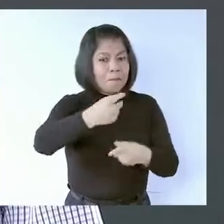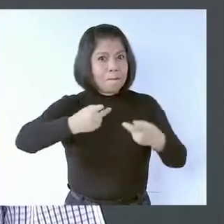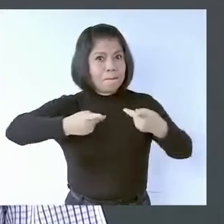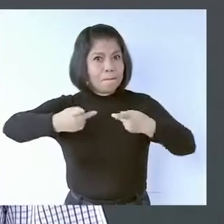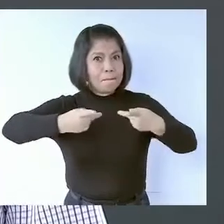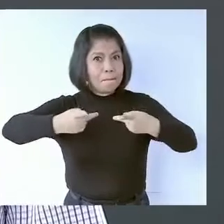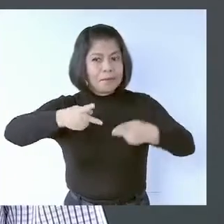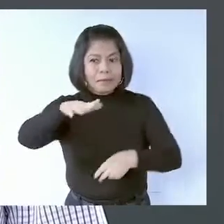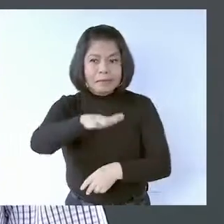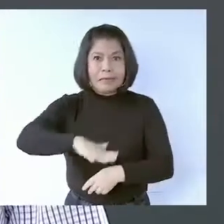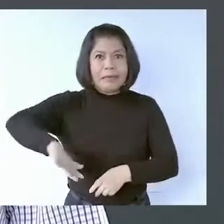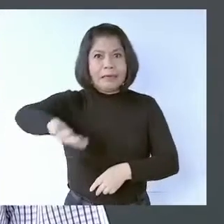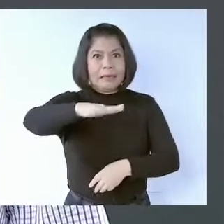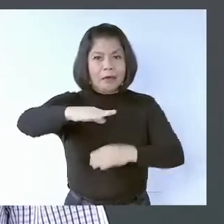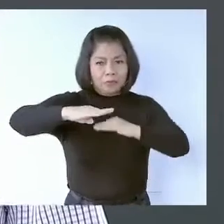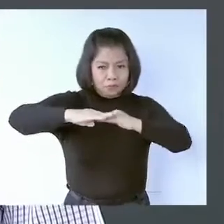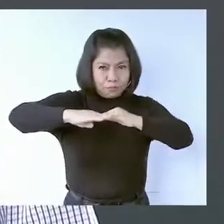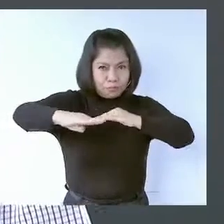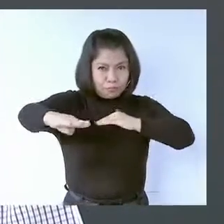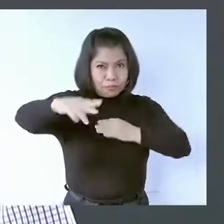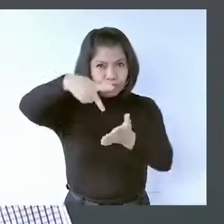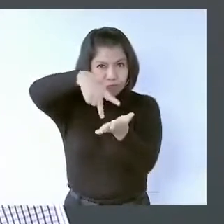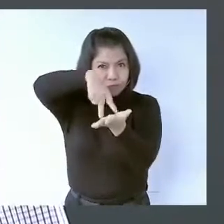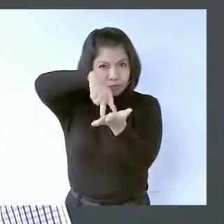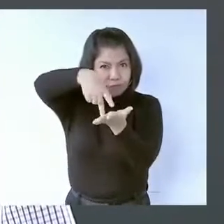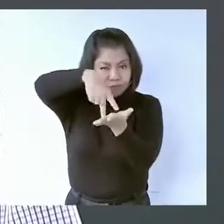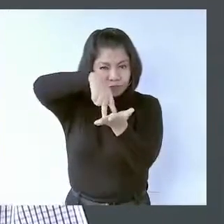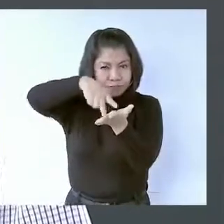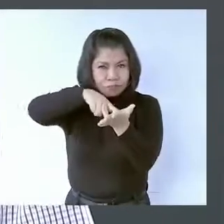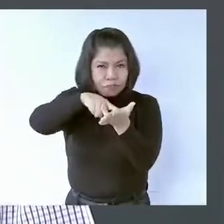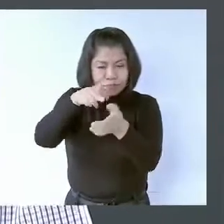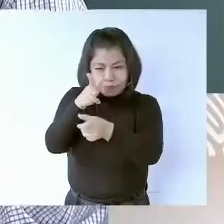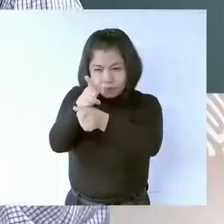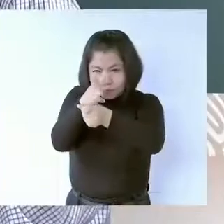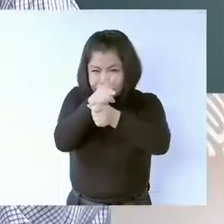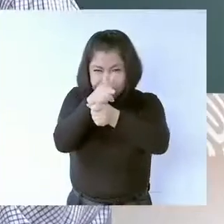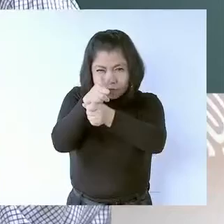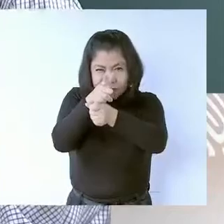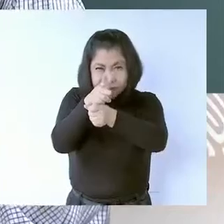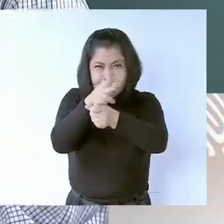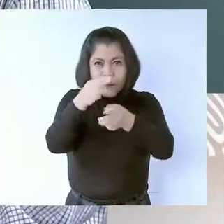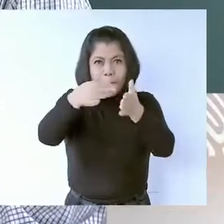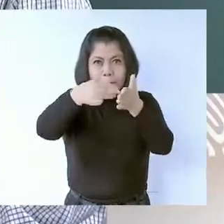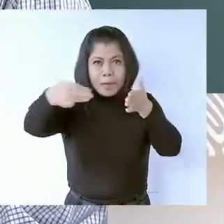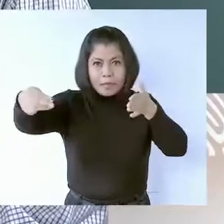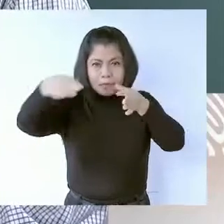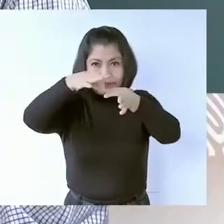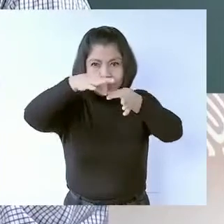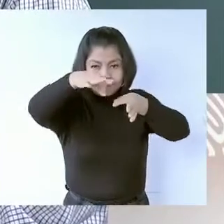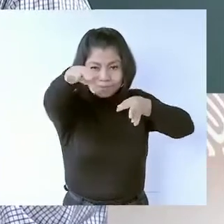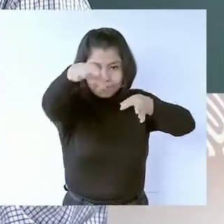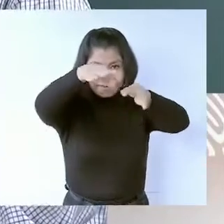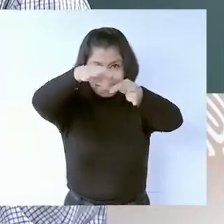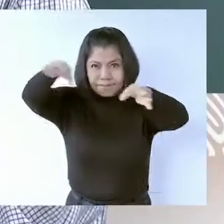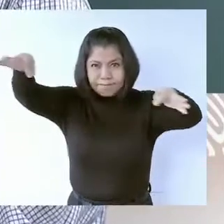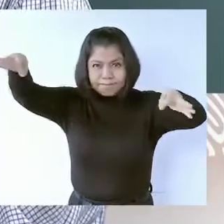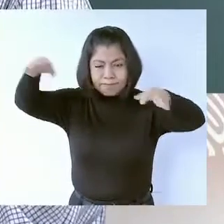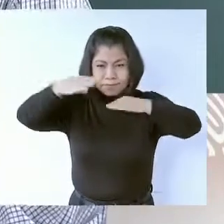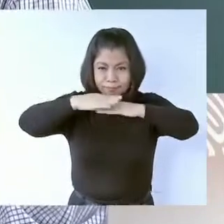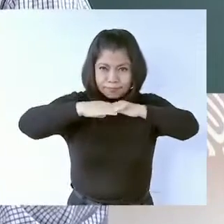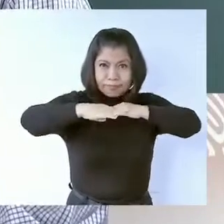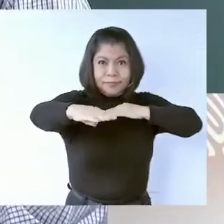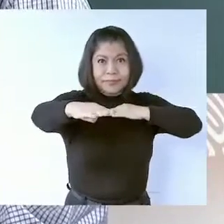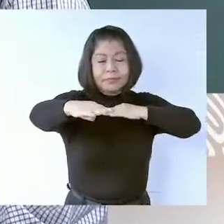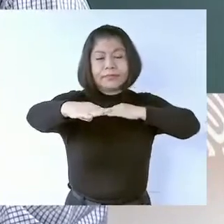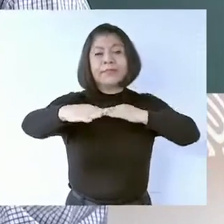terreno, campañas geotécnicas, estudios de topografía, mecánica de suelos, obras inducidas y también movimiento